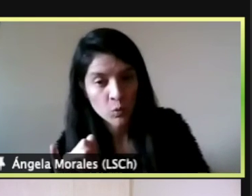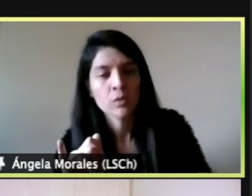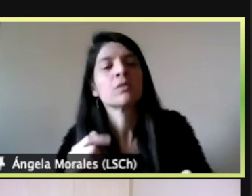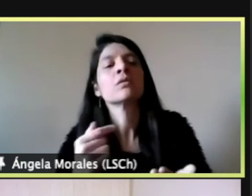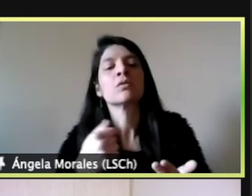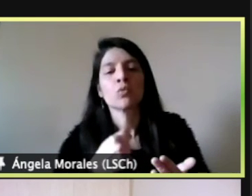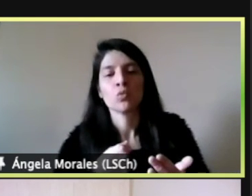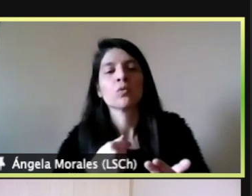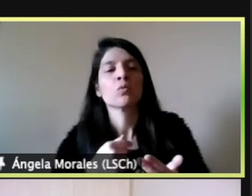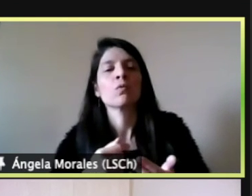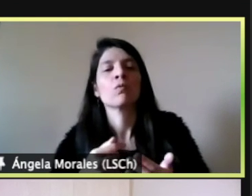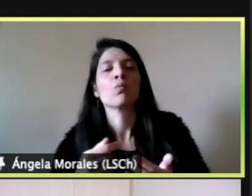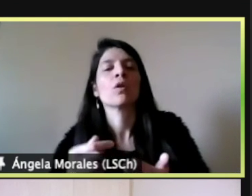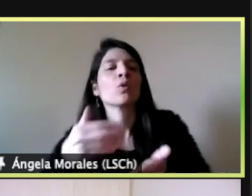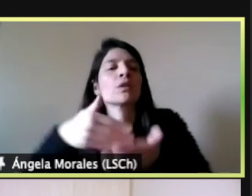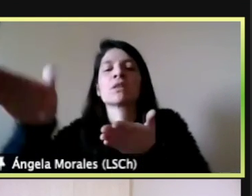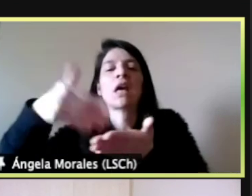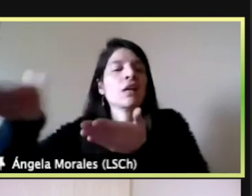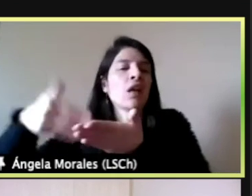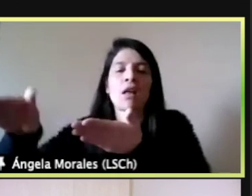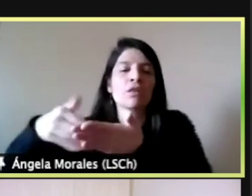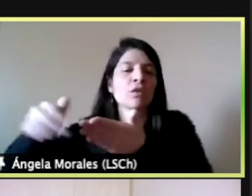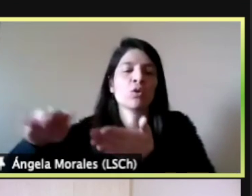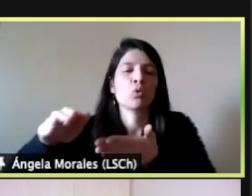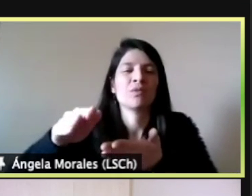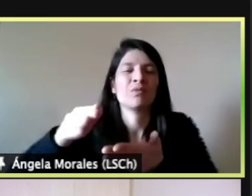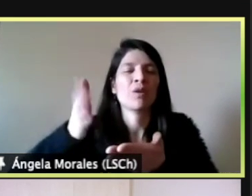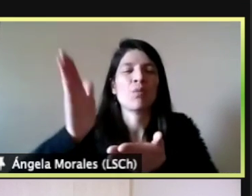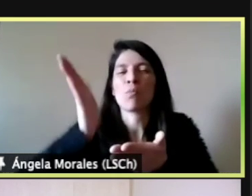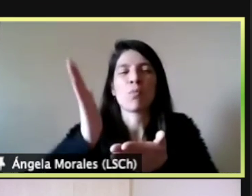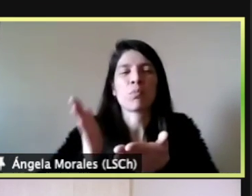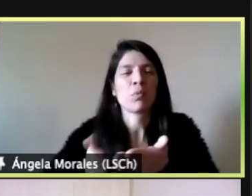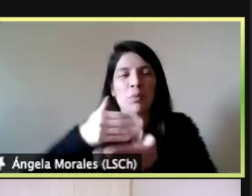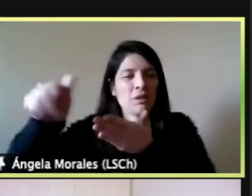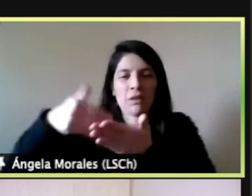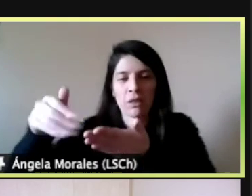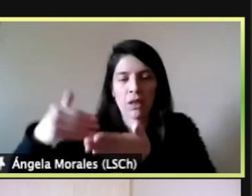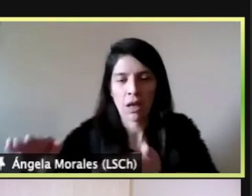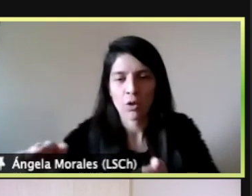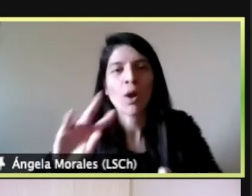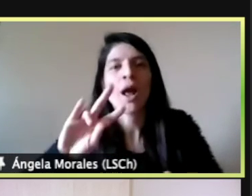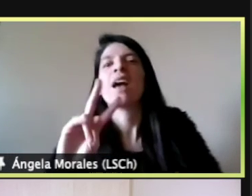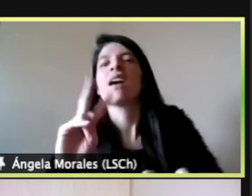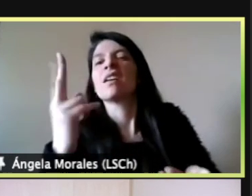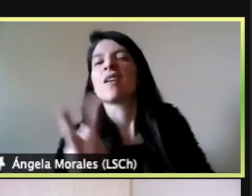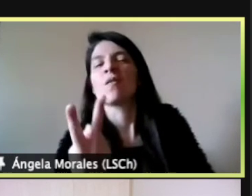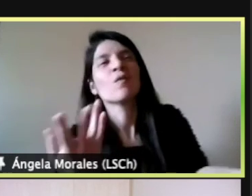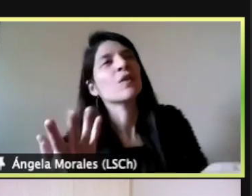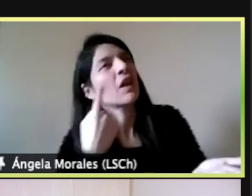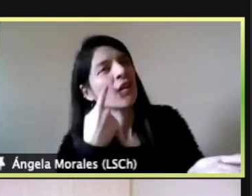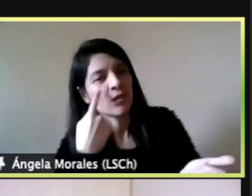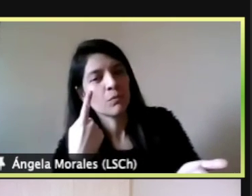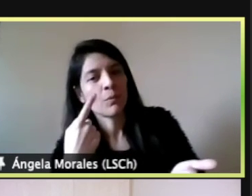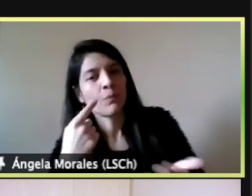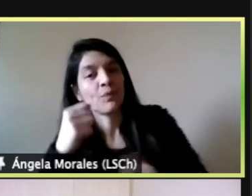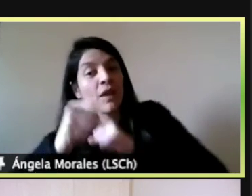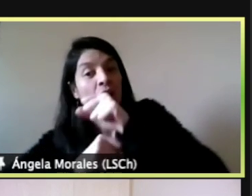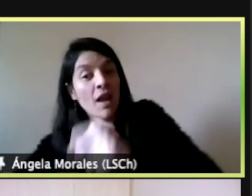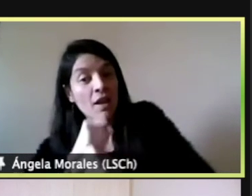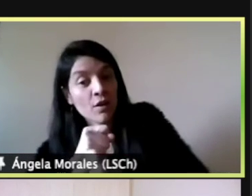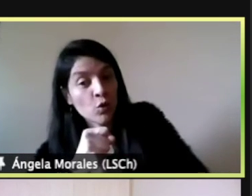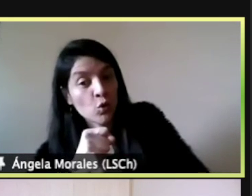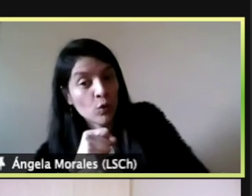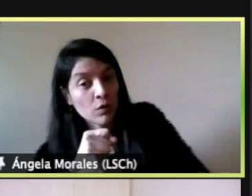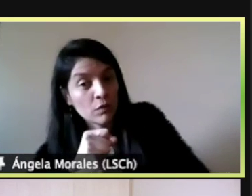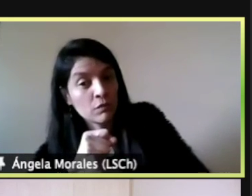no me gusta cómo va quedando, lo voy a hacer al revés. Voy a decir que va a ser el año, voy a tener los años, voy